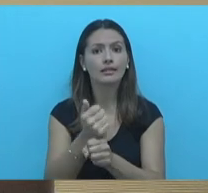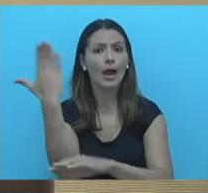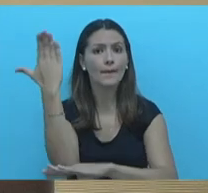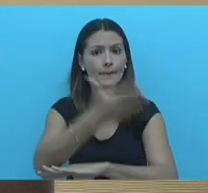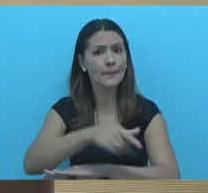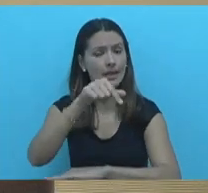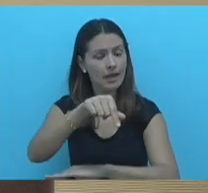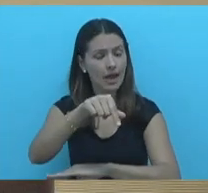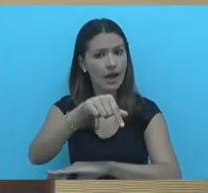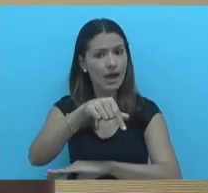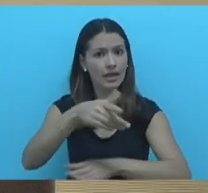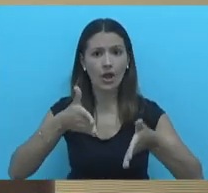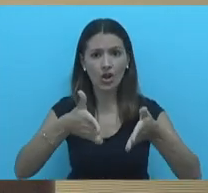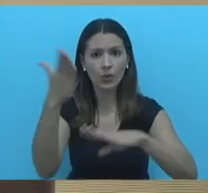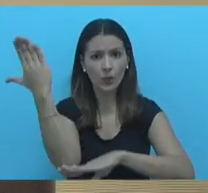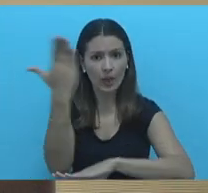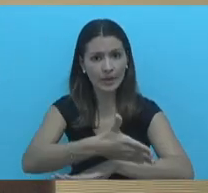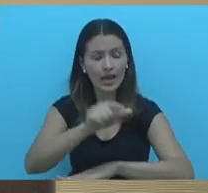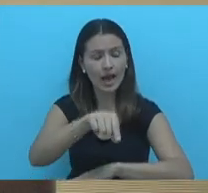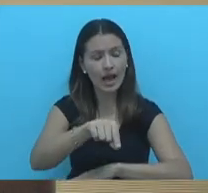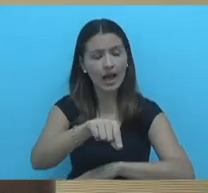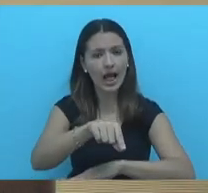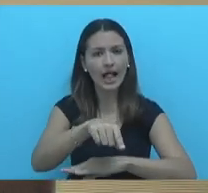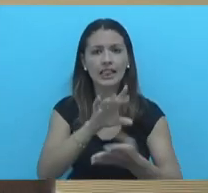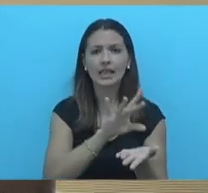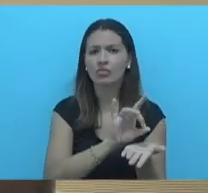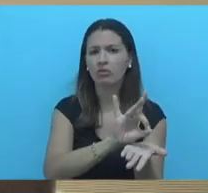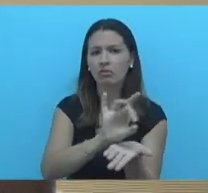despidos que se ven llegar en ese sector.